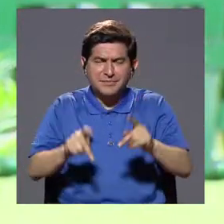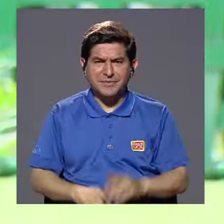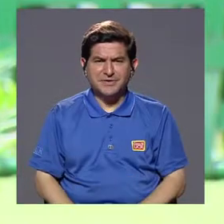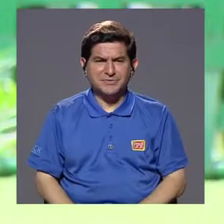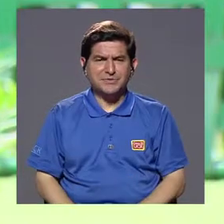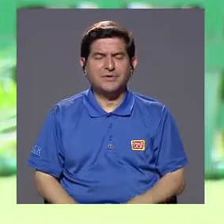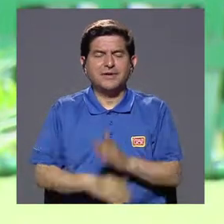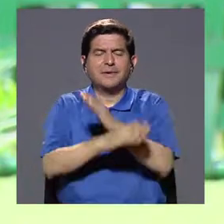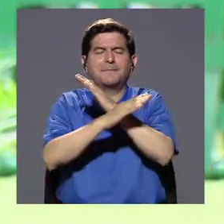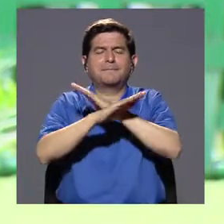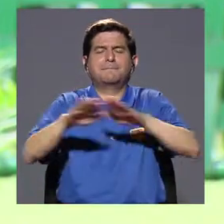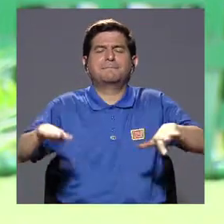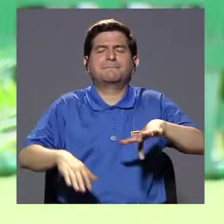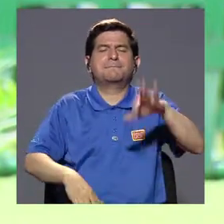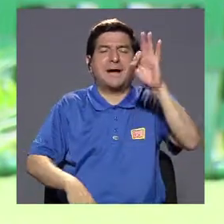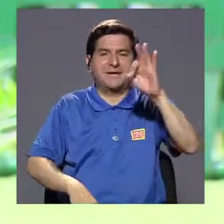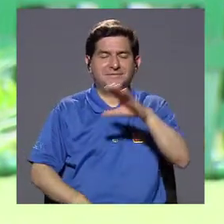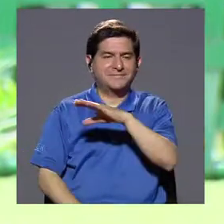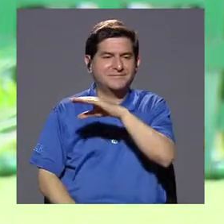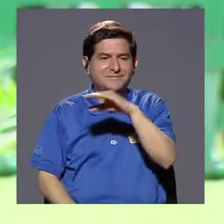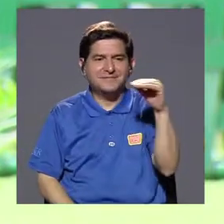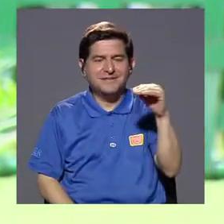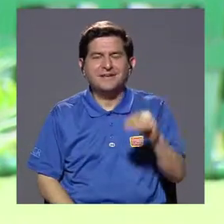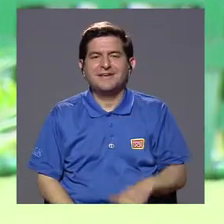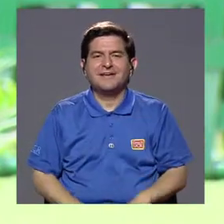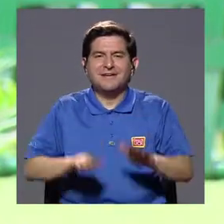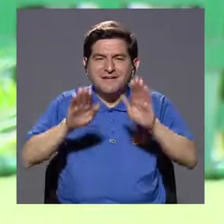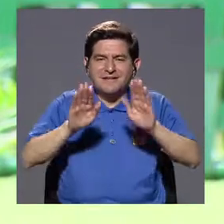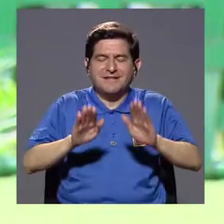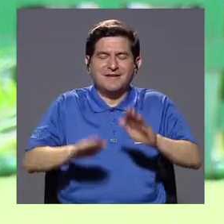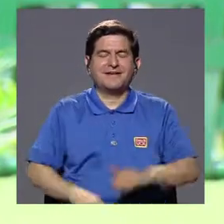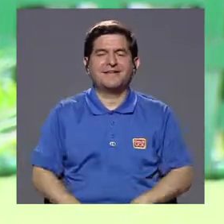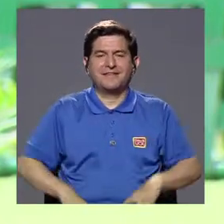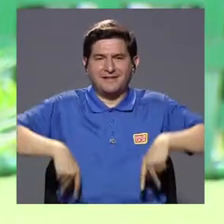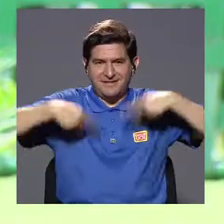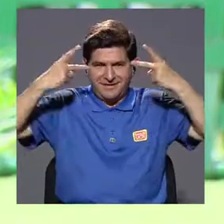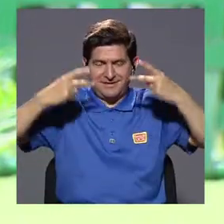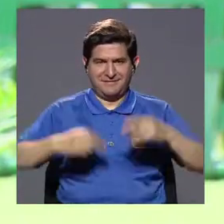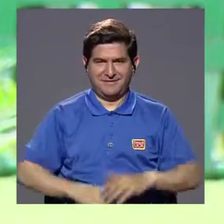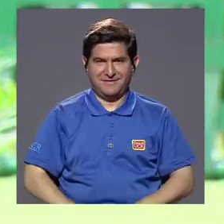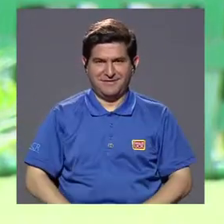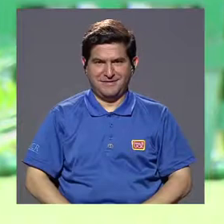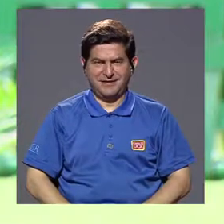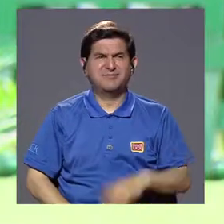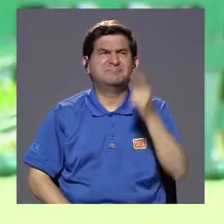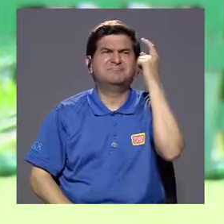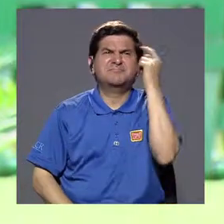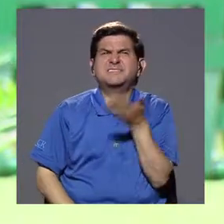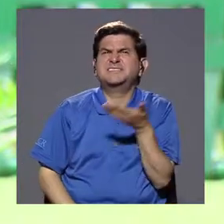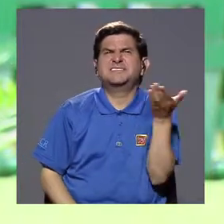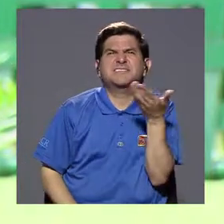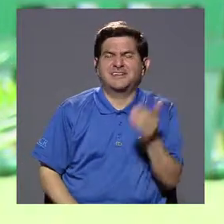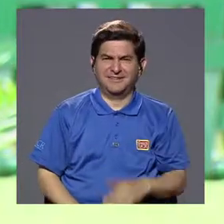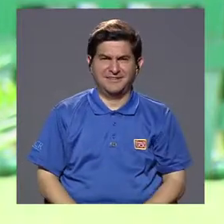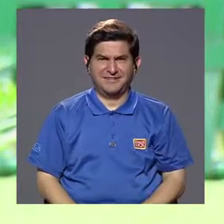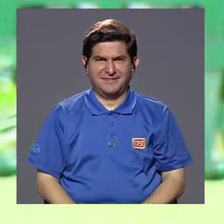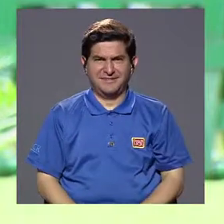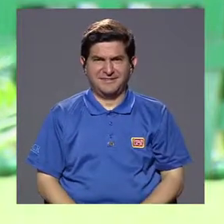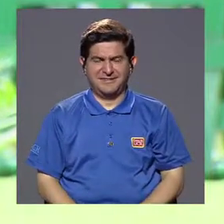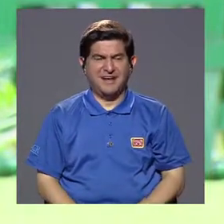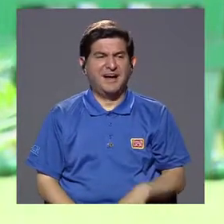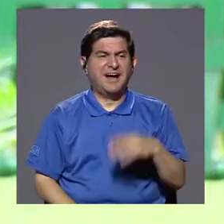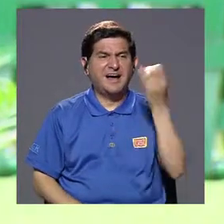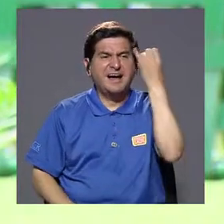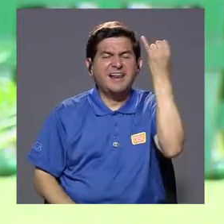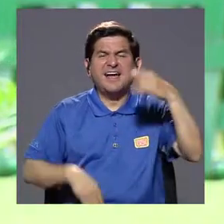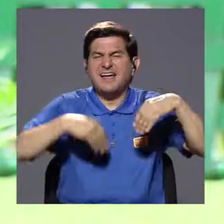cierta paz y cierta tranquilidad en su vida que podemos pensar con lo que no se